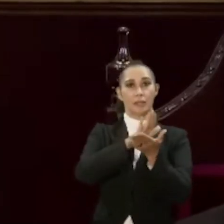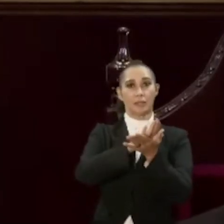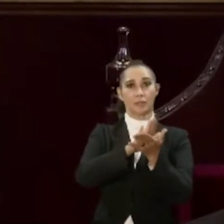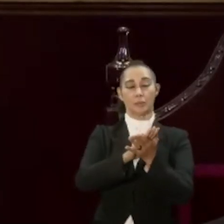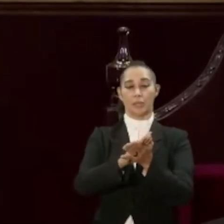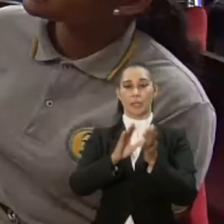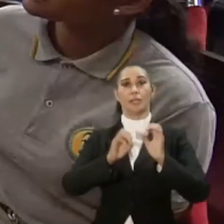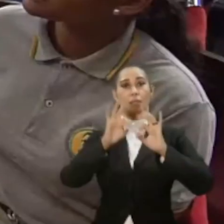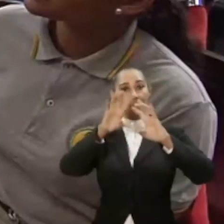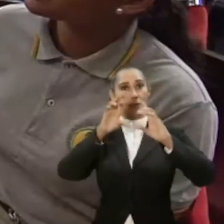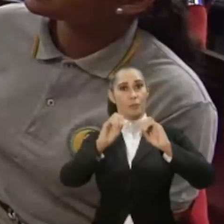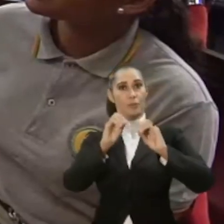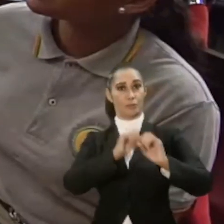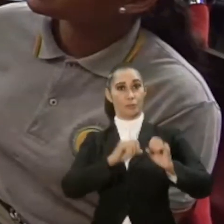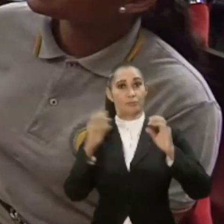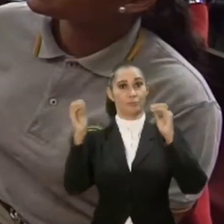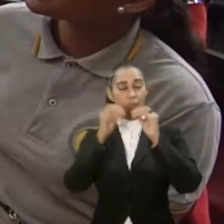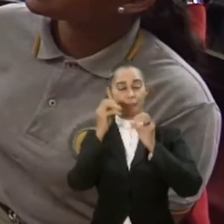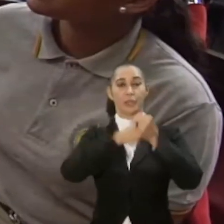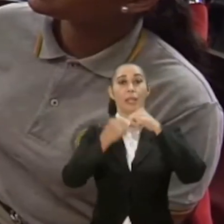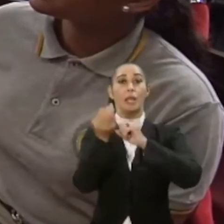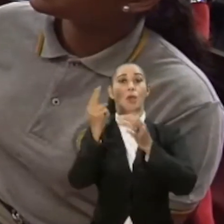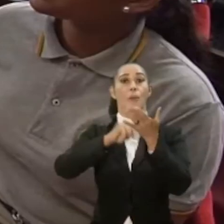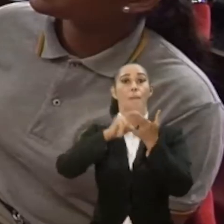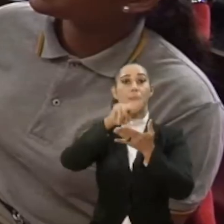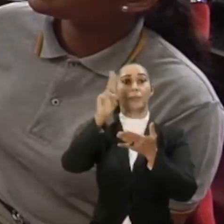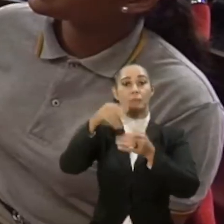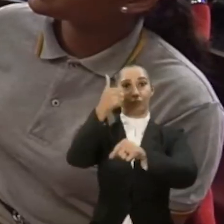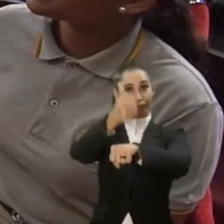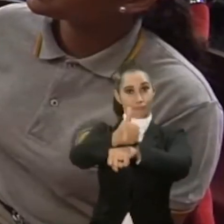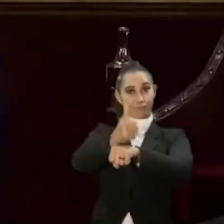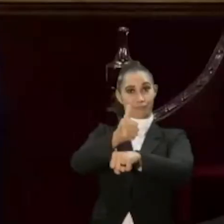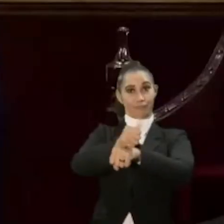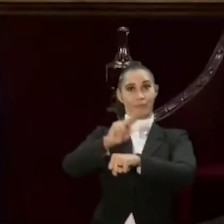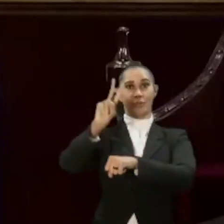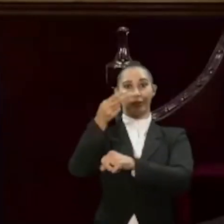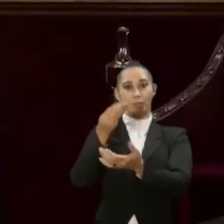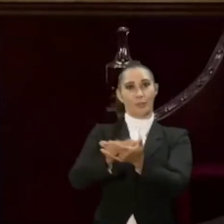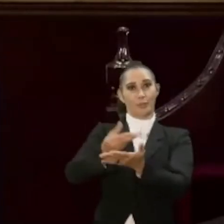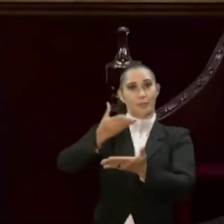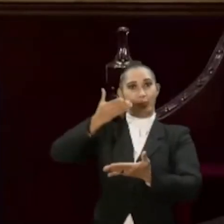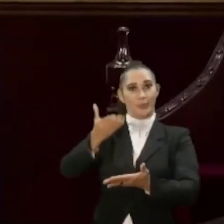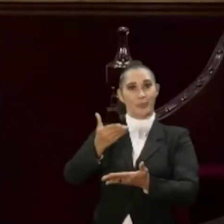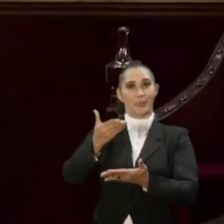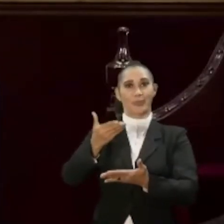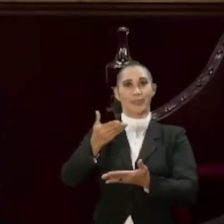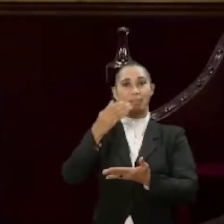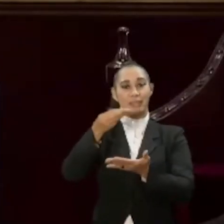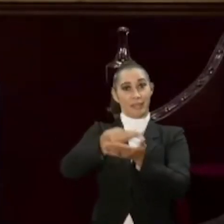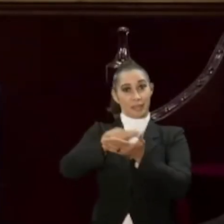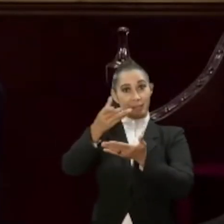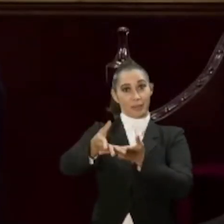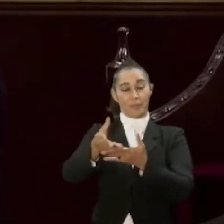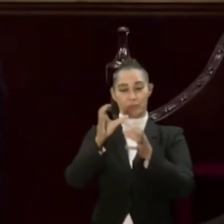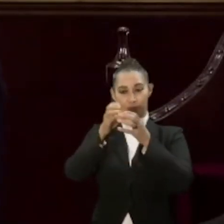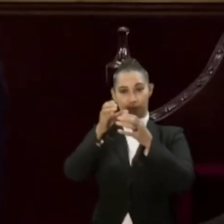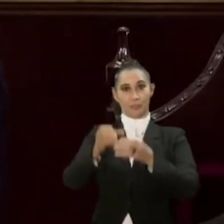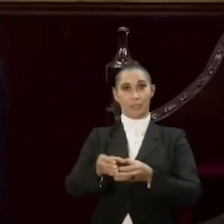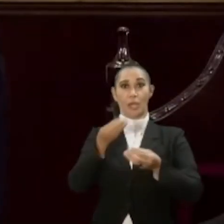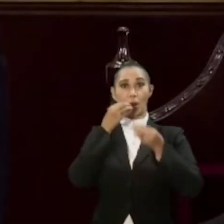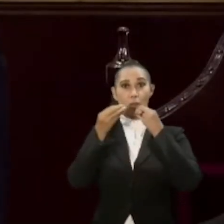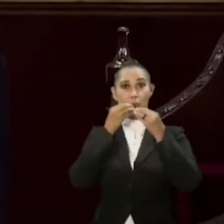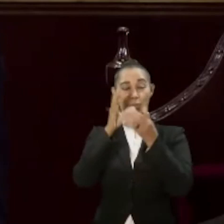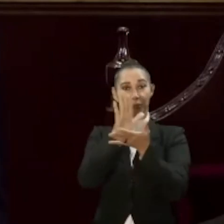calidad de la educación. En el año 2022 se implementó un segundo aumento en el precio de las raciones del